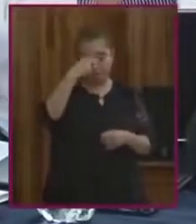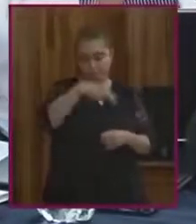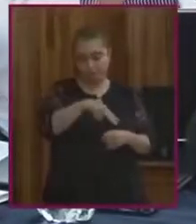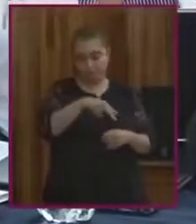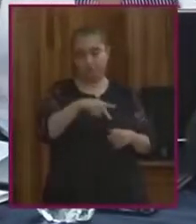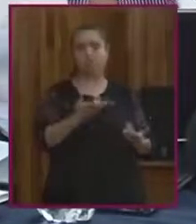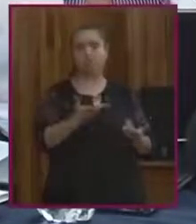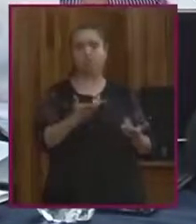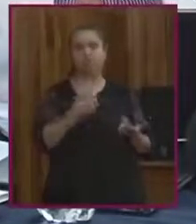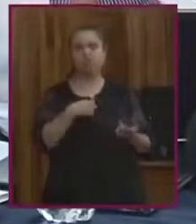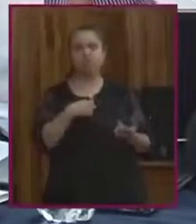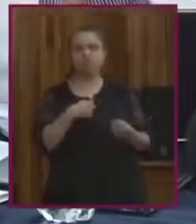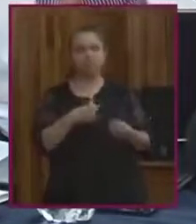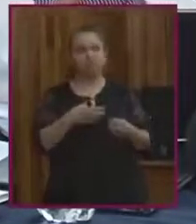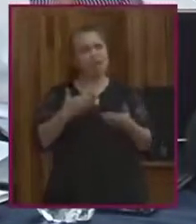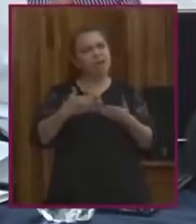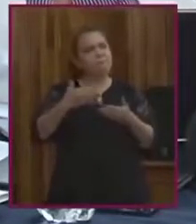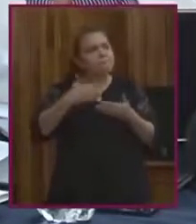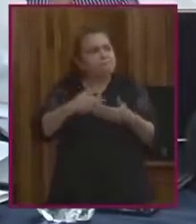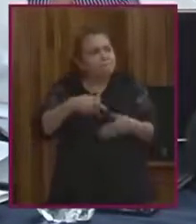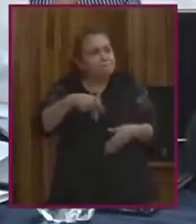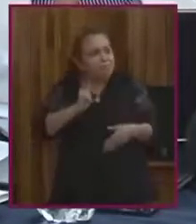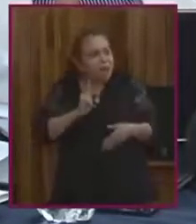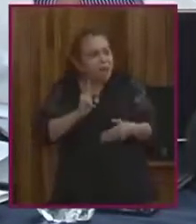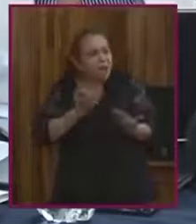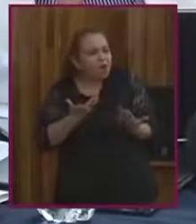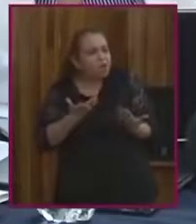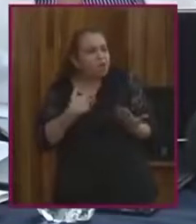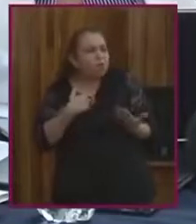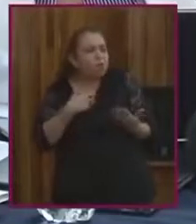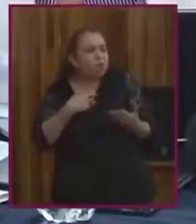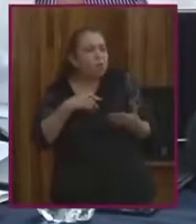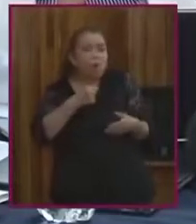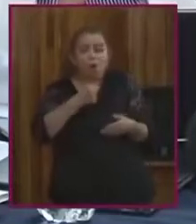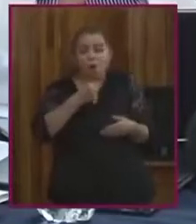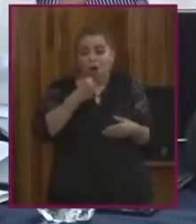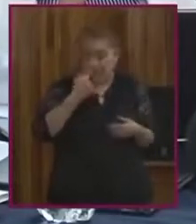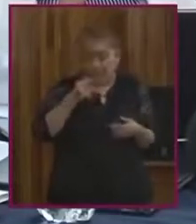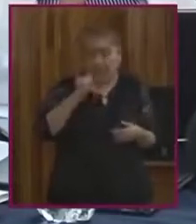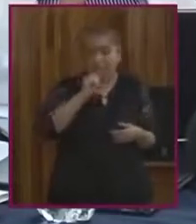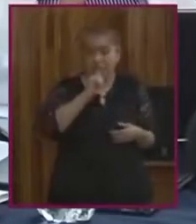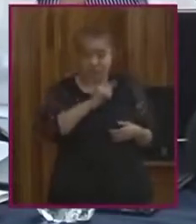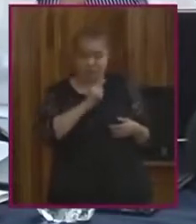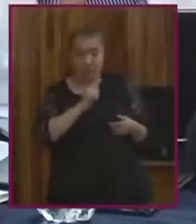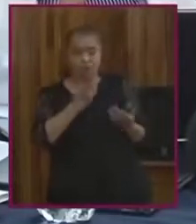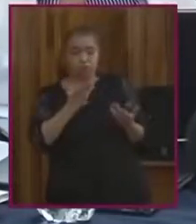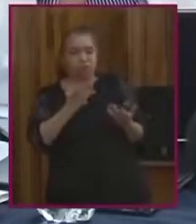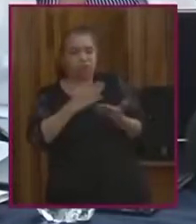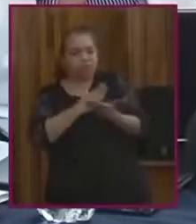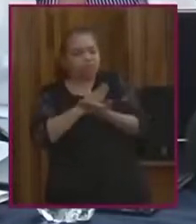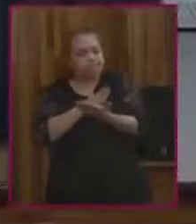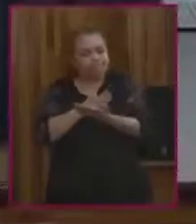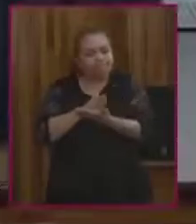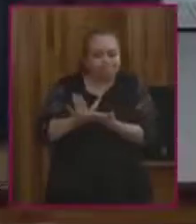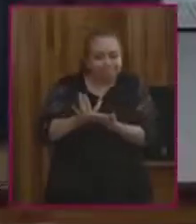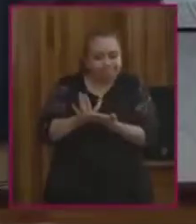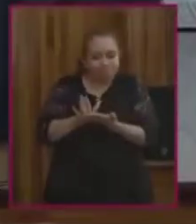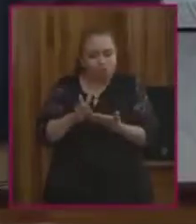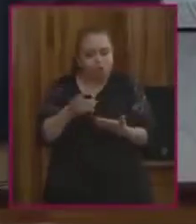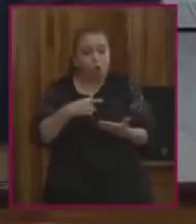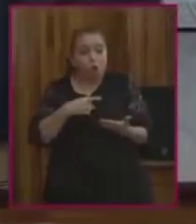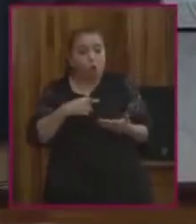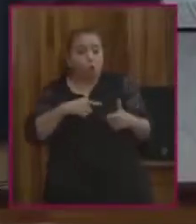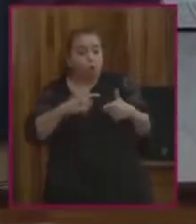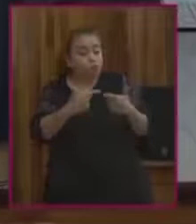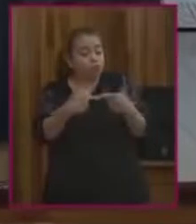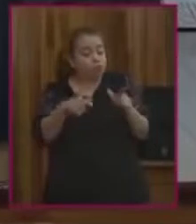que bastante, han sido relegados por un sistema que favorece a los grupos que ostentan el poder, y lo digo con